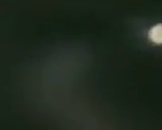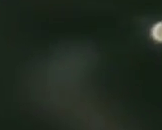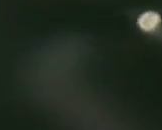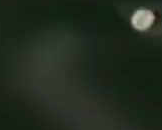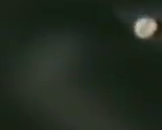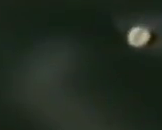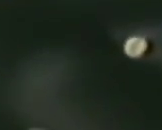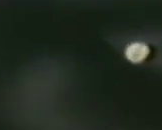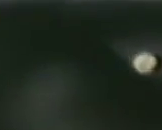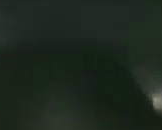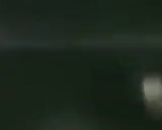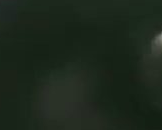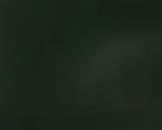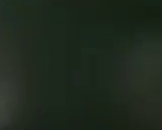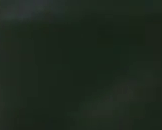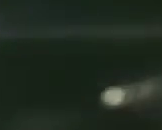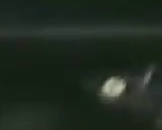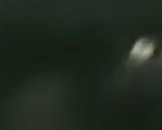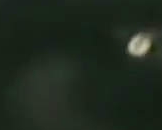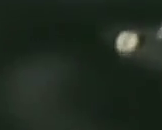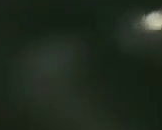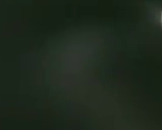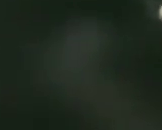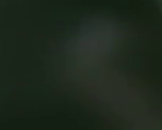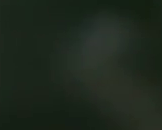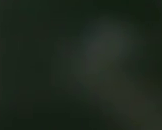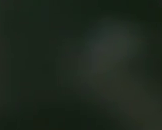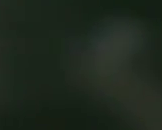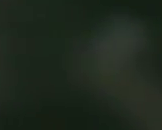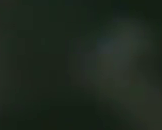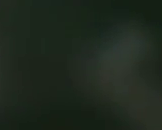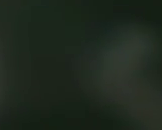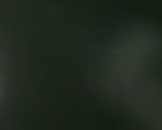corazón por lo que estaba escuchando.